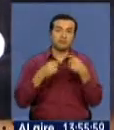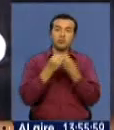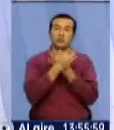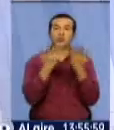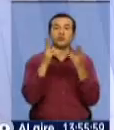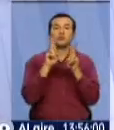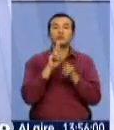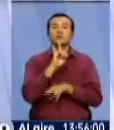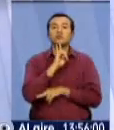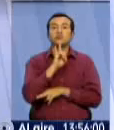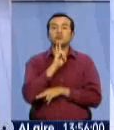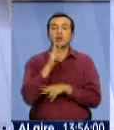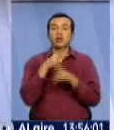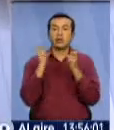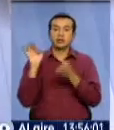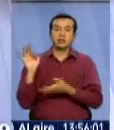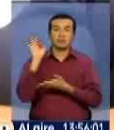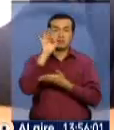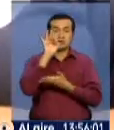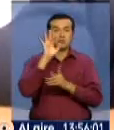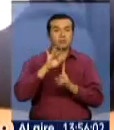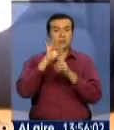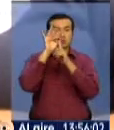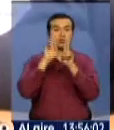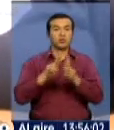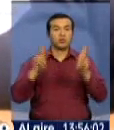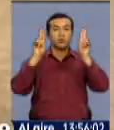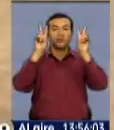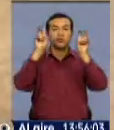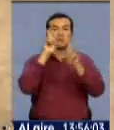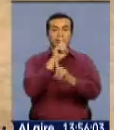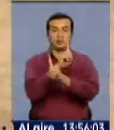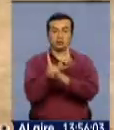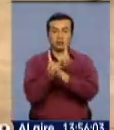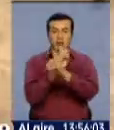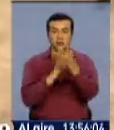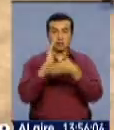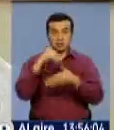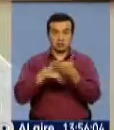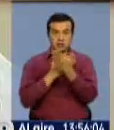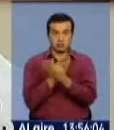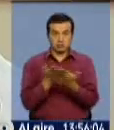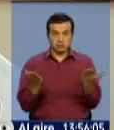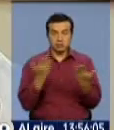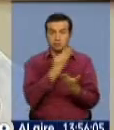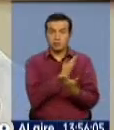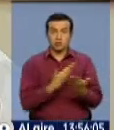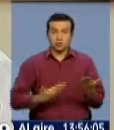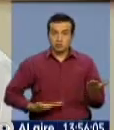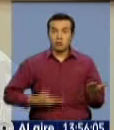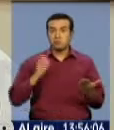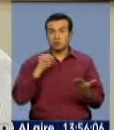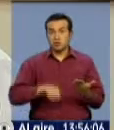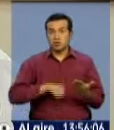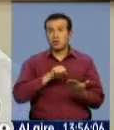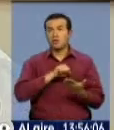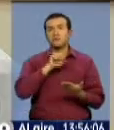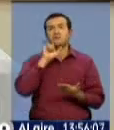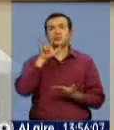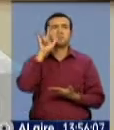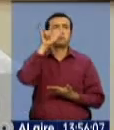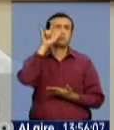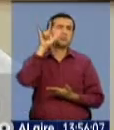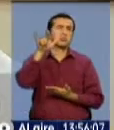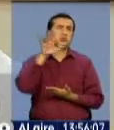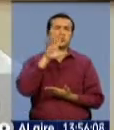Estados Unidos por el ex enviado especial de la ONU para temas de discapacidad y accesibilidad. Un presidente puede viajar 50